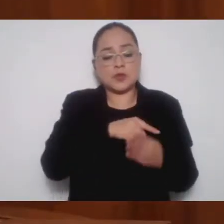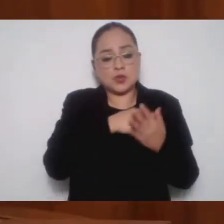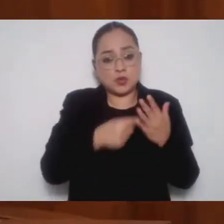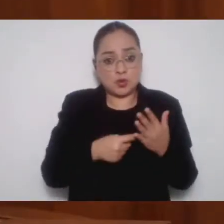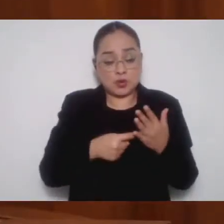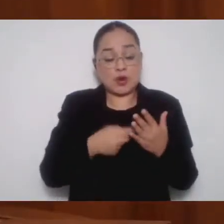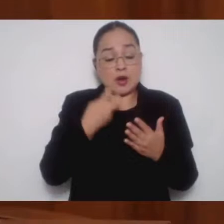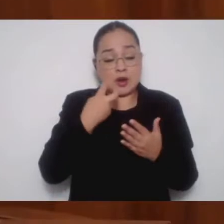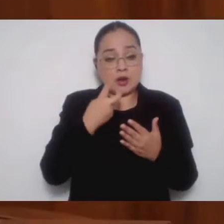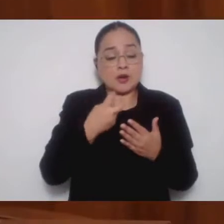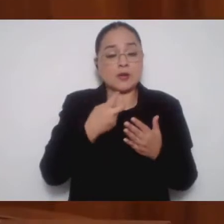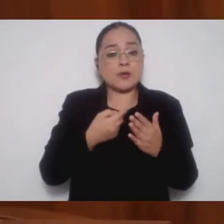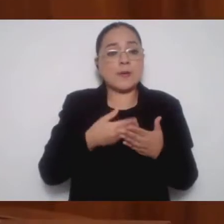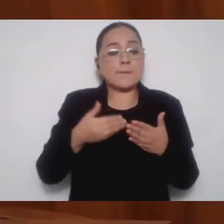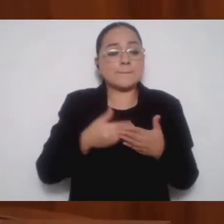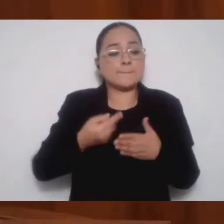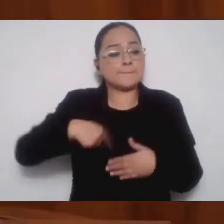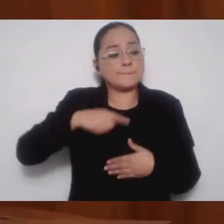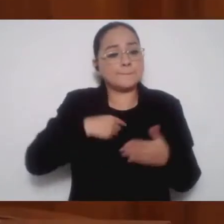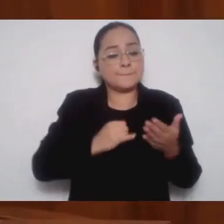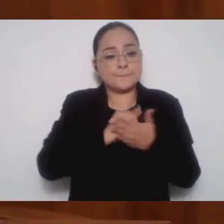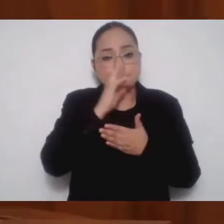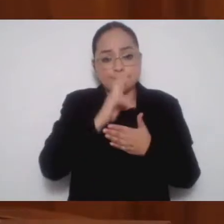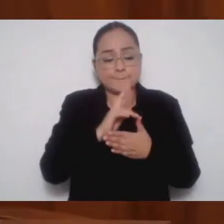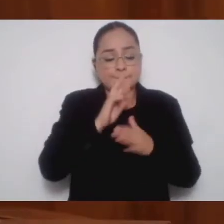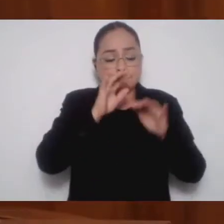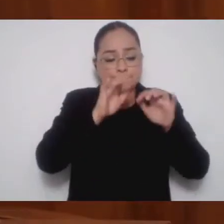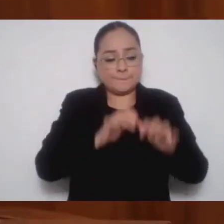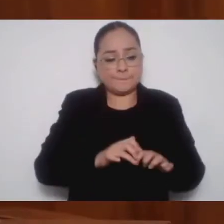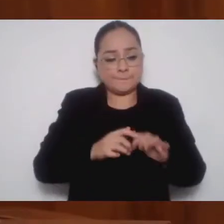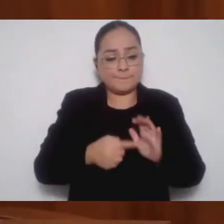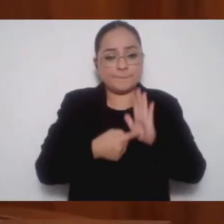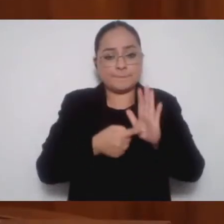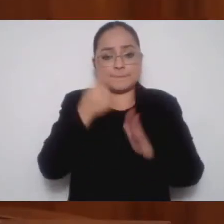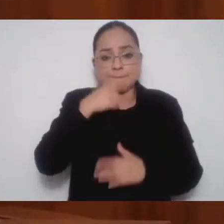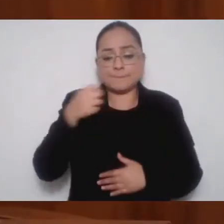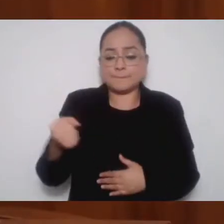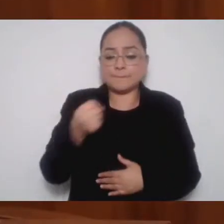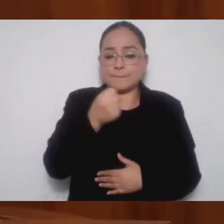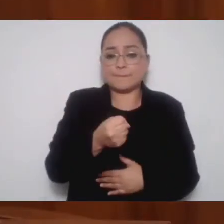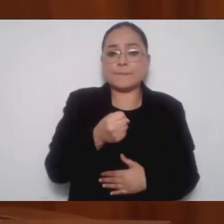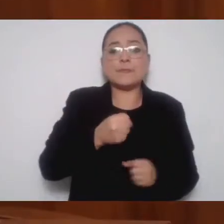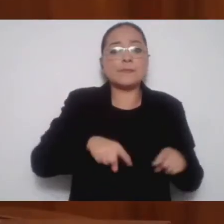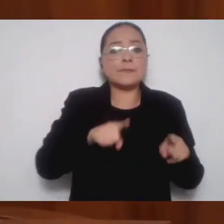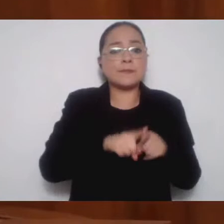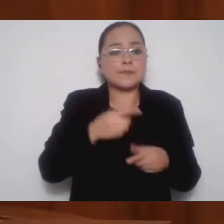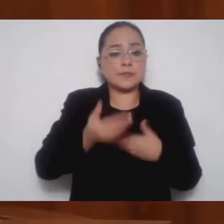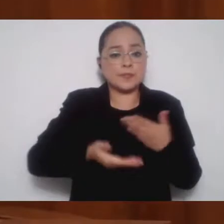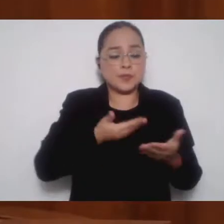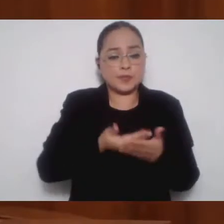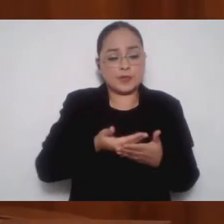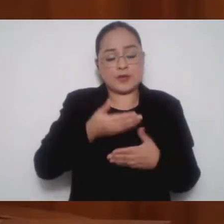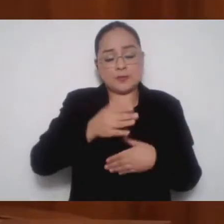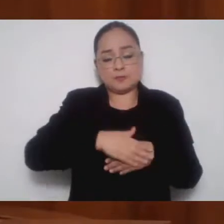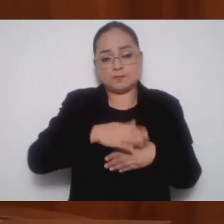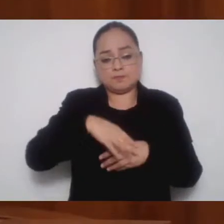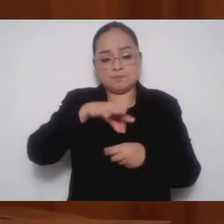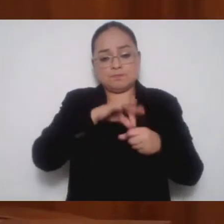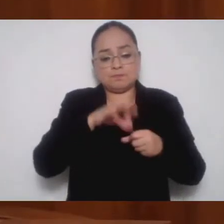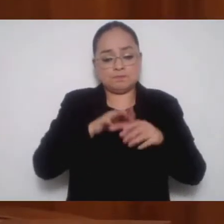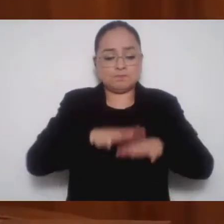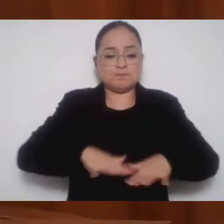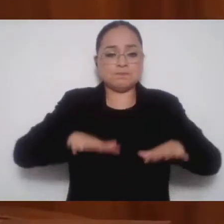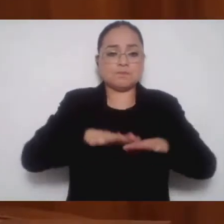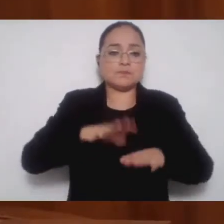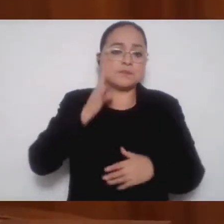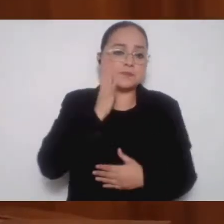nos permitimos emitir el presente dictamen de designación y proponer a la votación por el